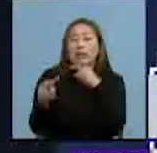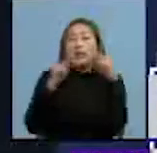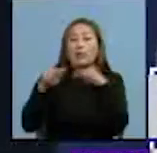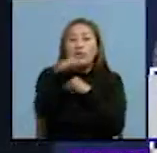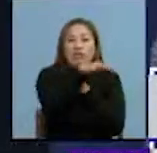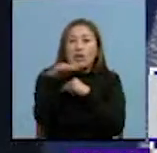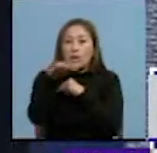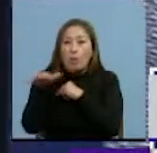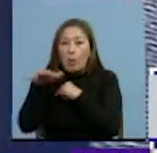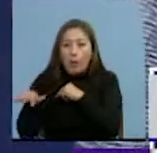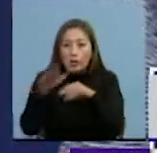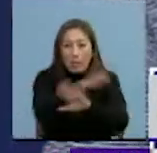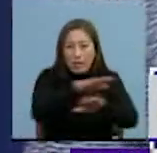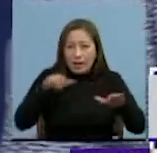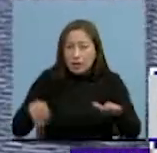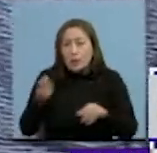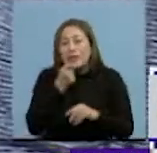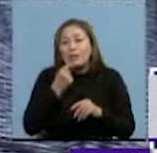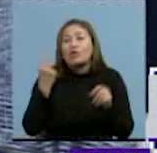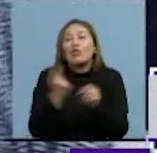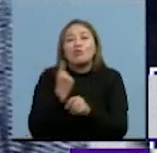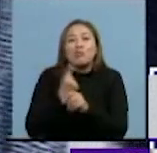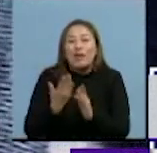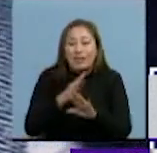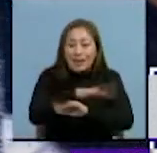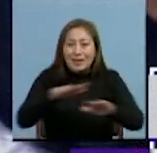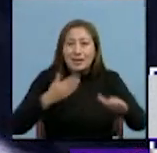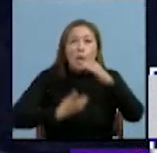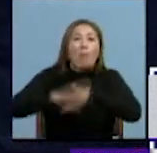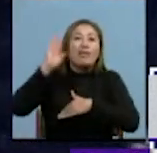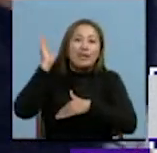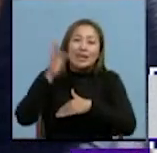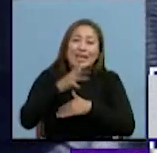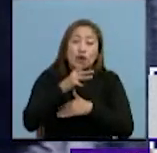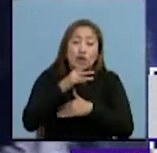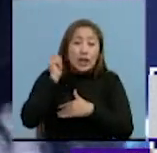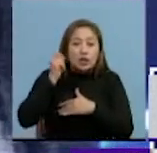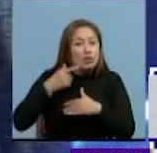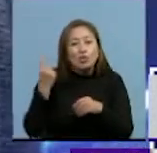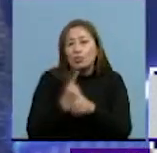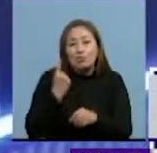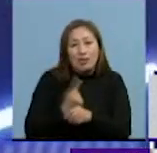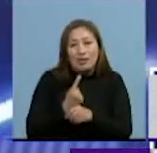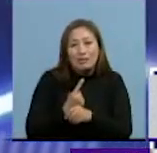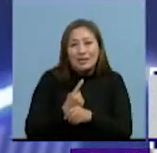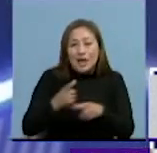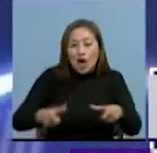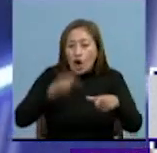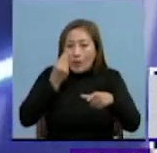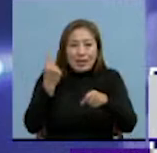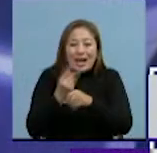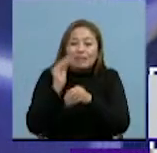los comedores barriales, los comedores para niños, por ejemplo, no pueden recibir a niños que cumplan 14 años, Jorge. A partir de los 14 años la gente se queda sin un plato de